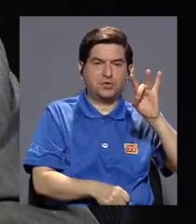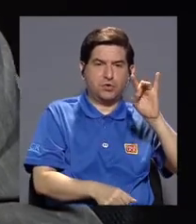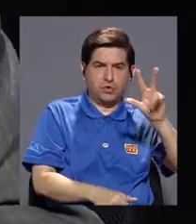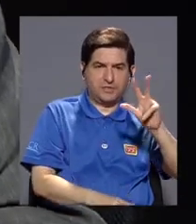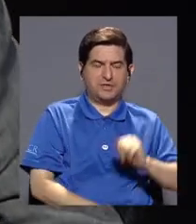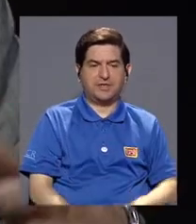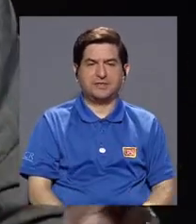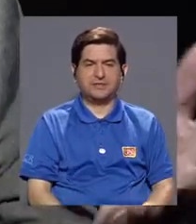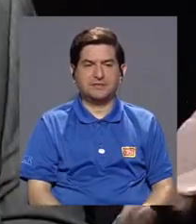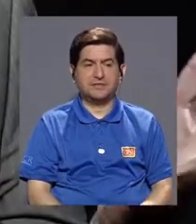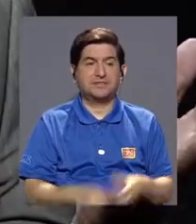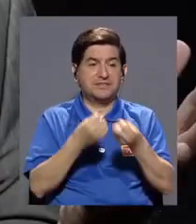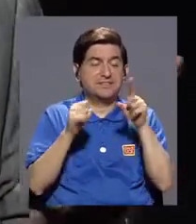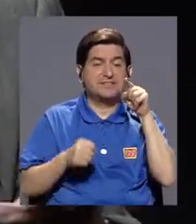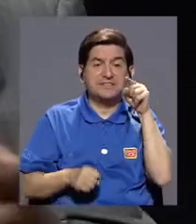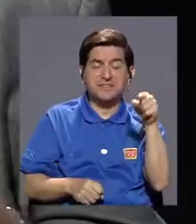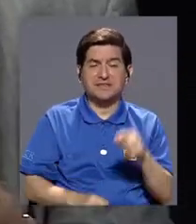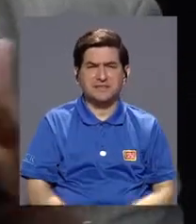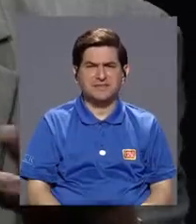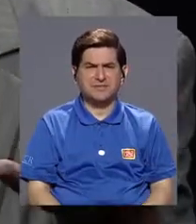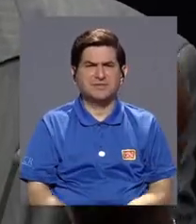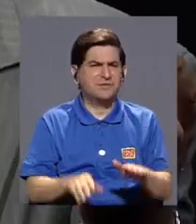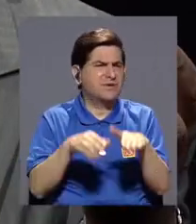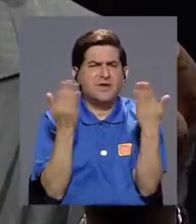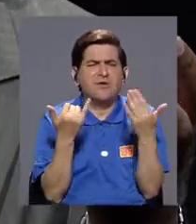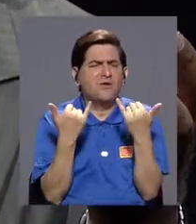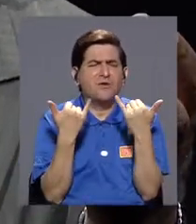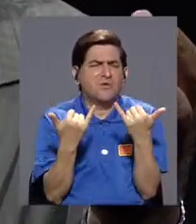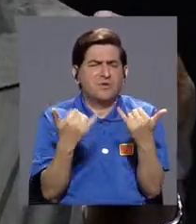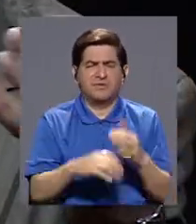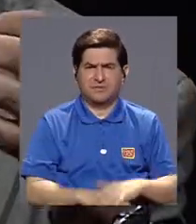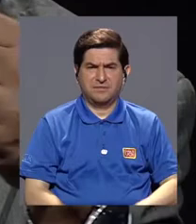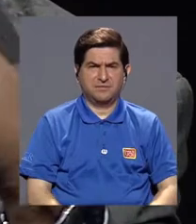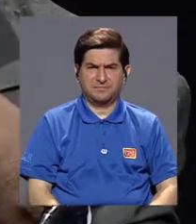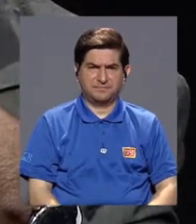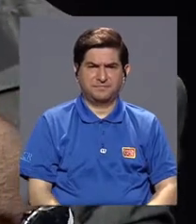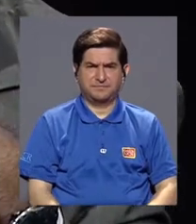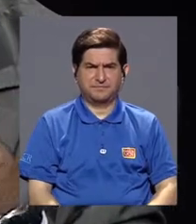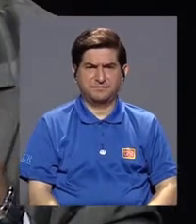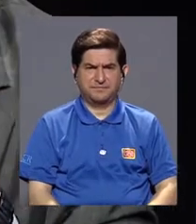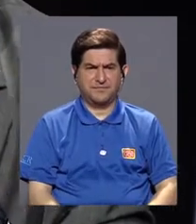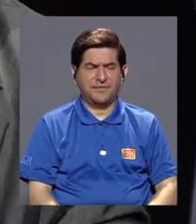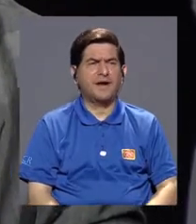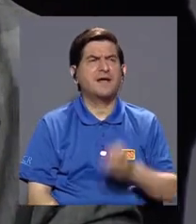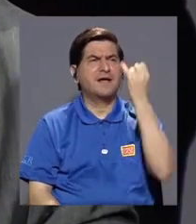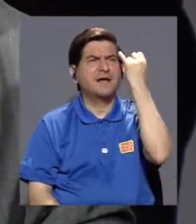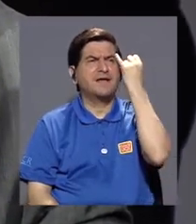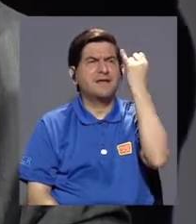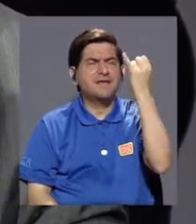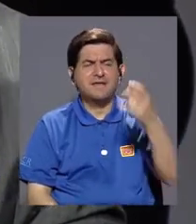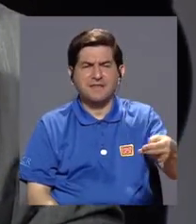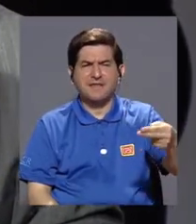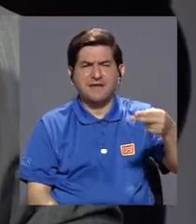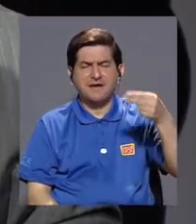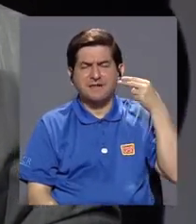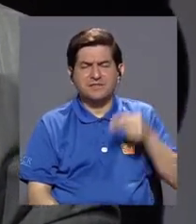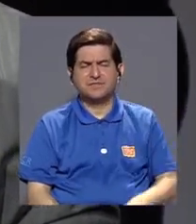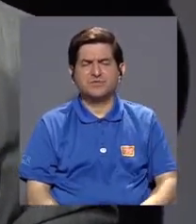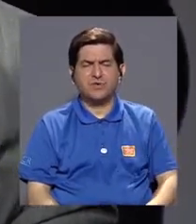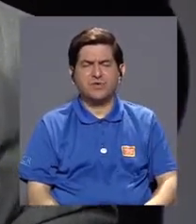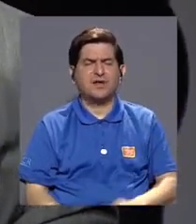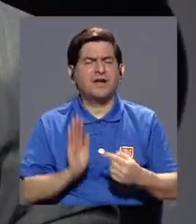y que llega sin eso. O sea, ¿cómo llega entonces? ¿Qué corriente histórica